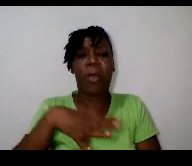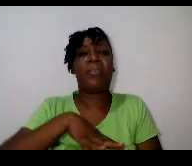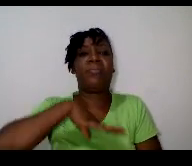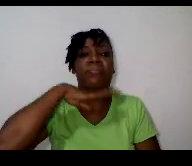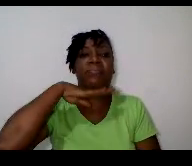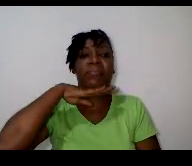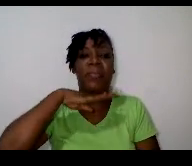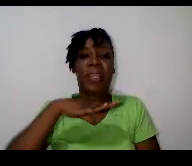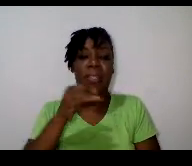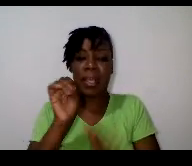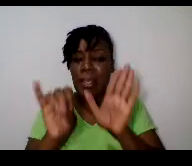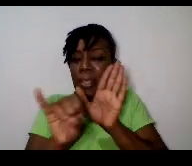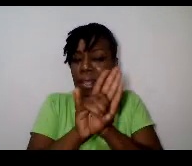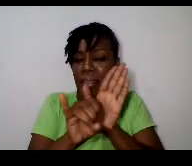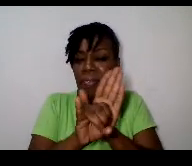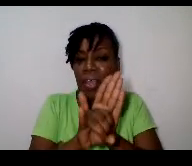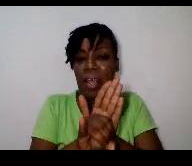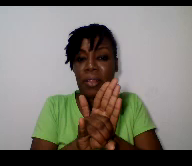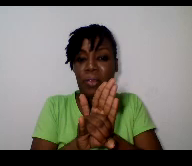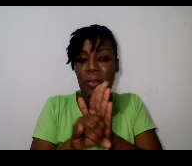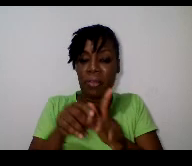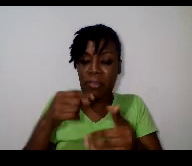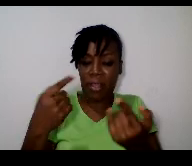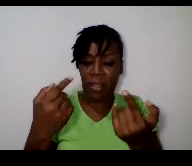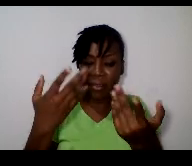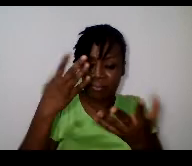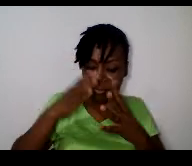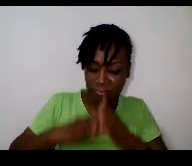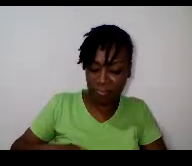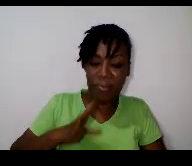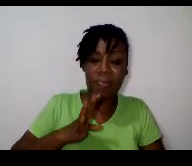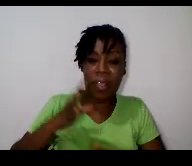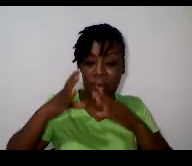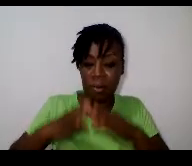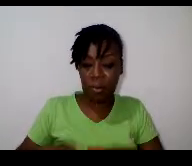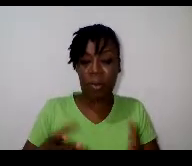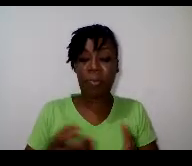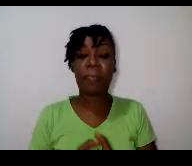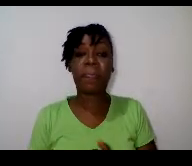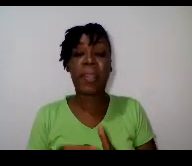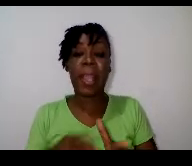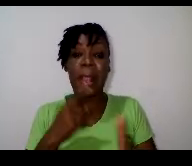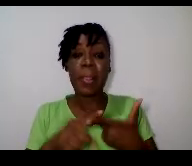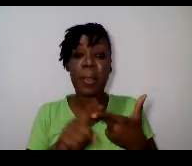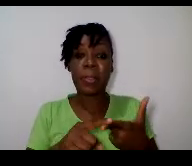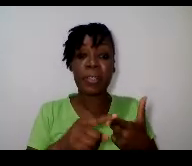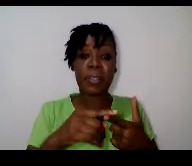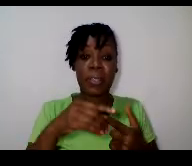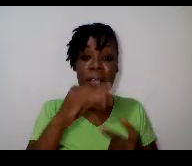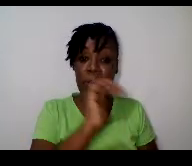aprendiendo a identificar las señales de su cuerpo. Entonces, en los más pequeños,